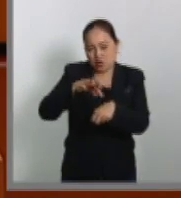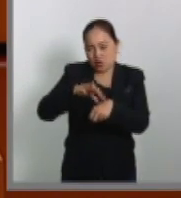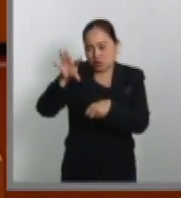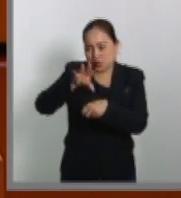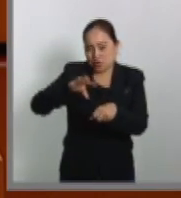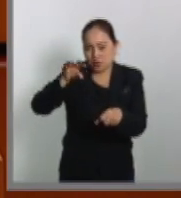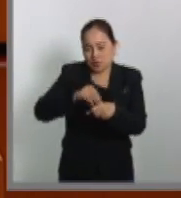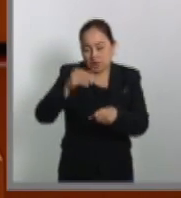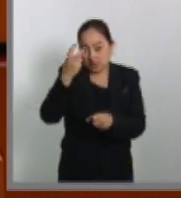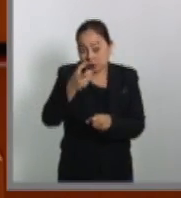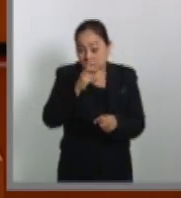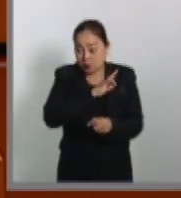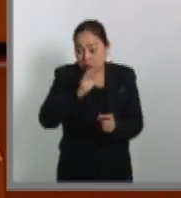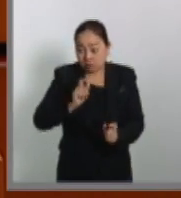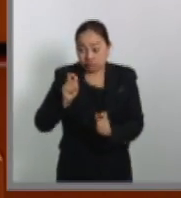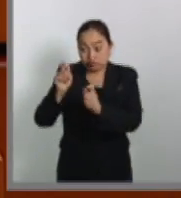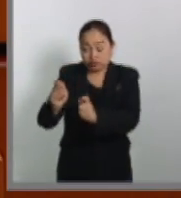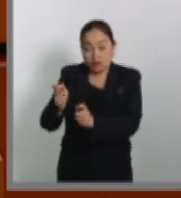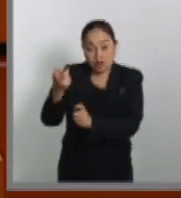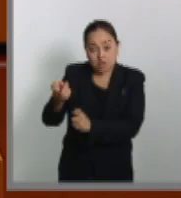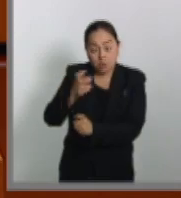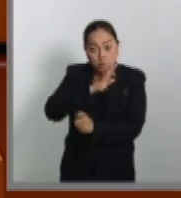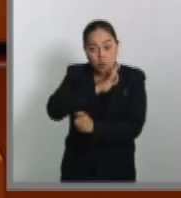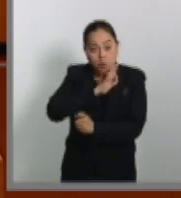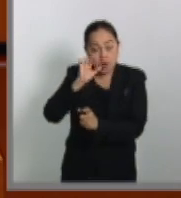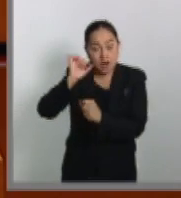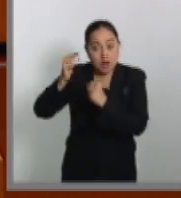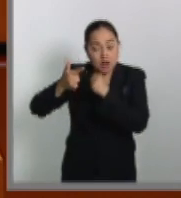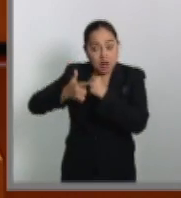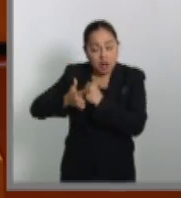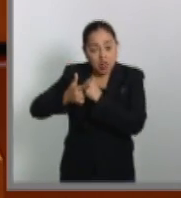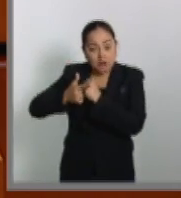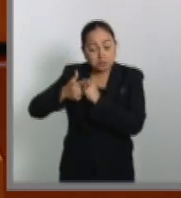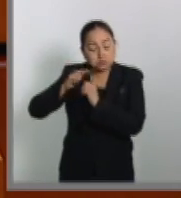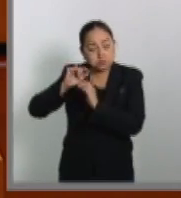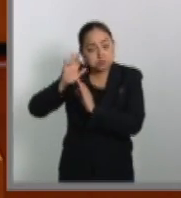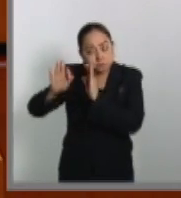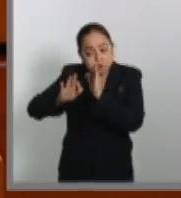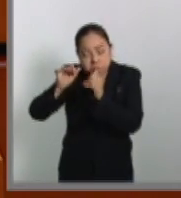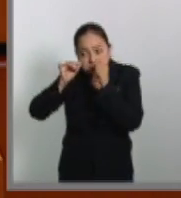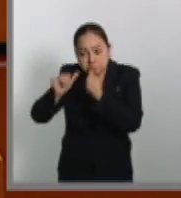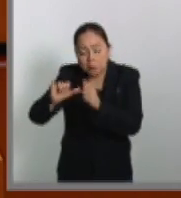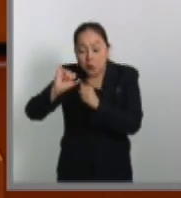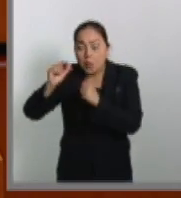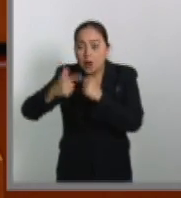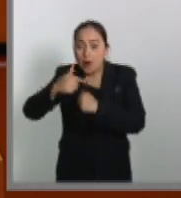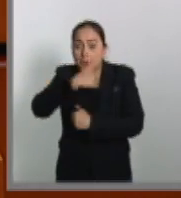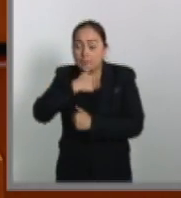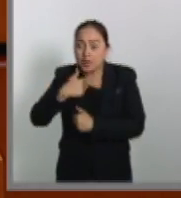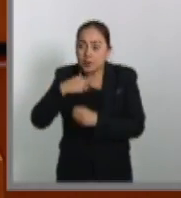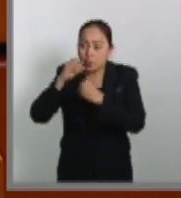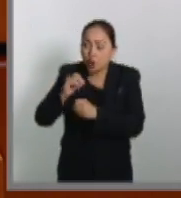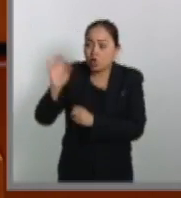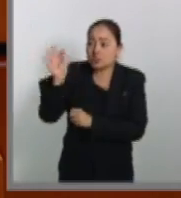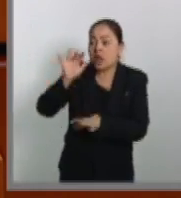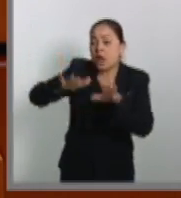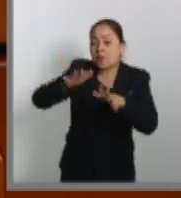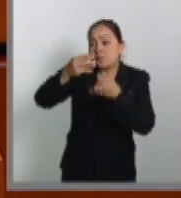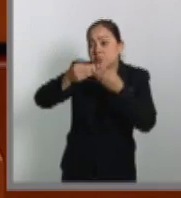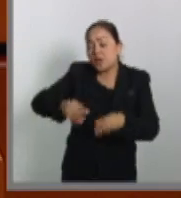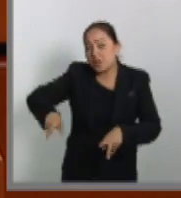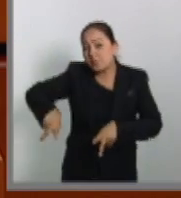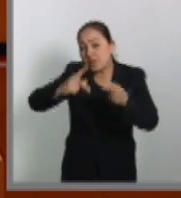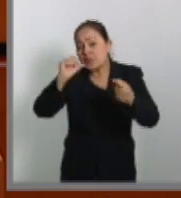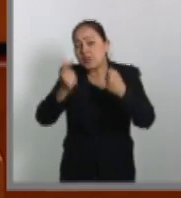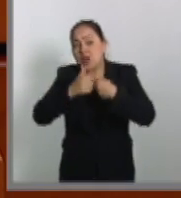una familia en tener el tratamiento para uno de sus integrantes o tener que vender su patrimonio para